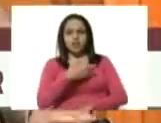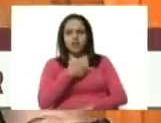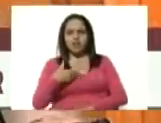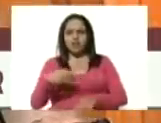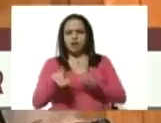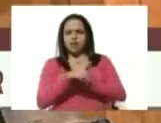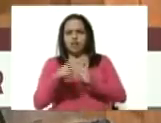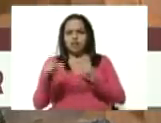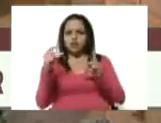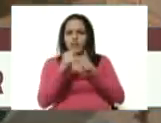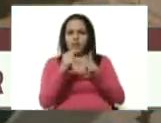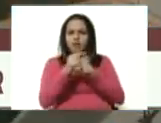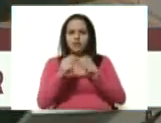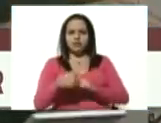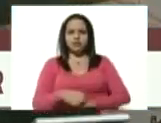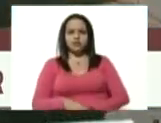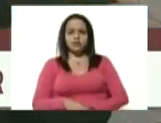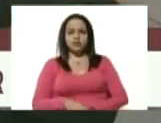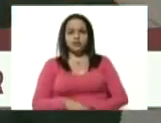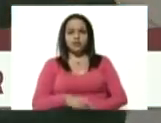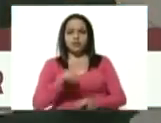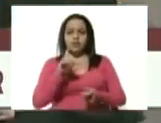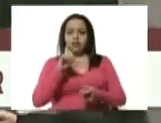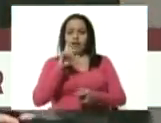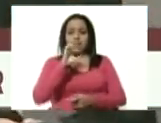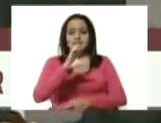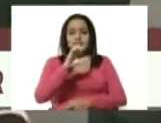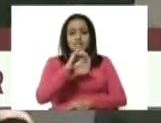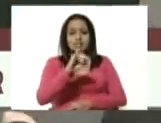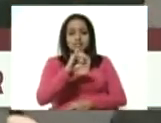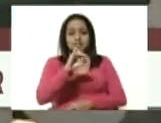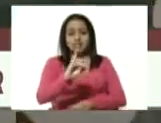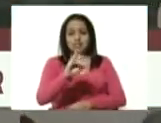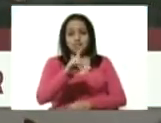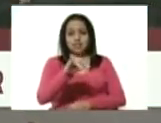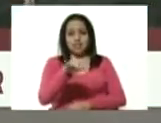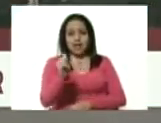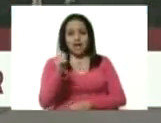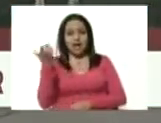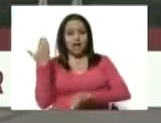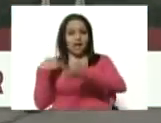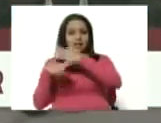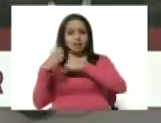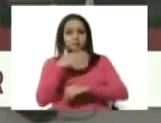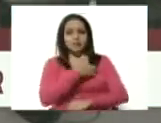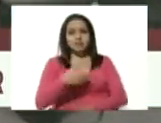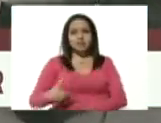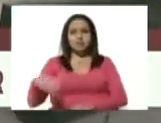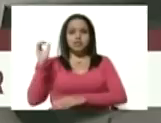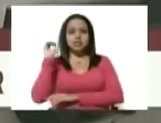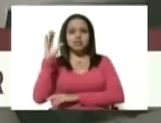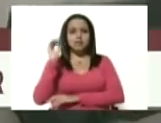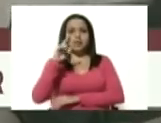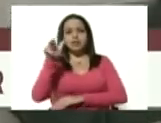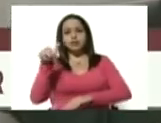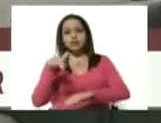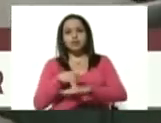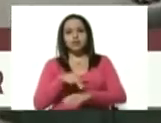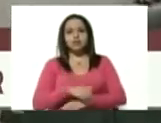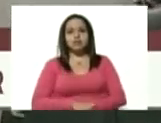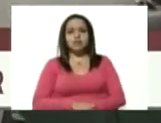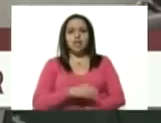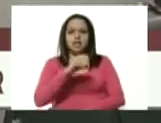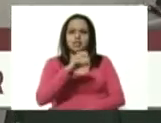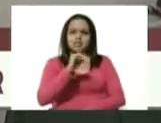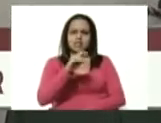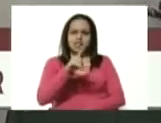palabra a la compatriota Cilia Flores, que era presidenta de la Asamblea Nacional, y Cilia Flores le dio el